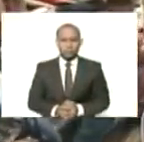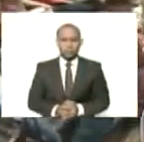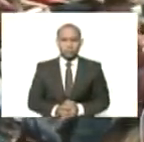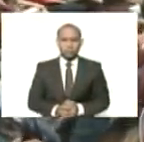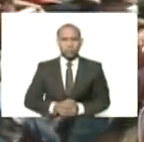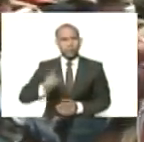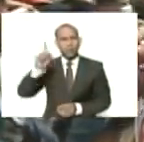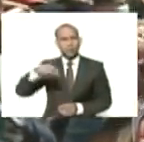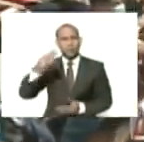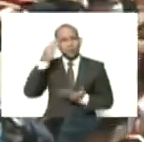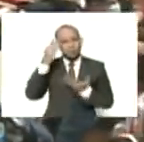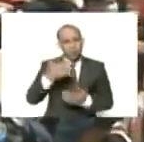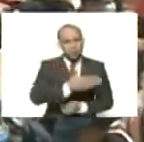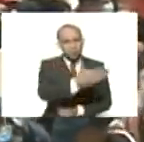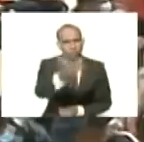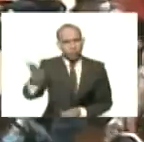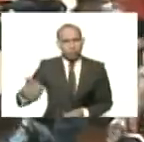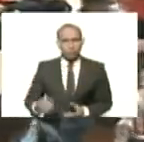También saludo